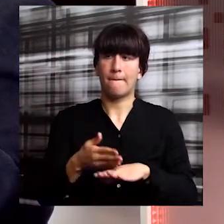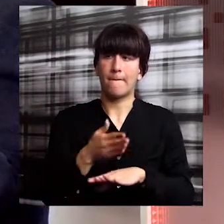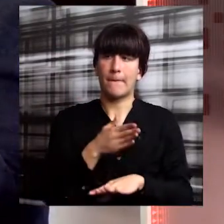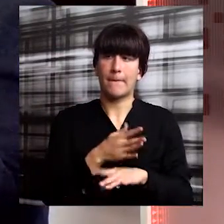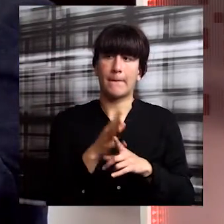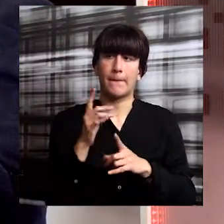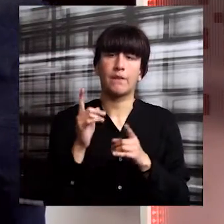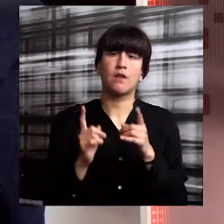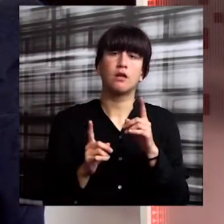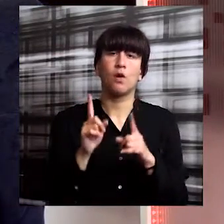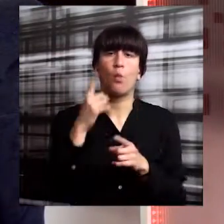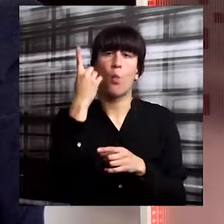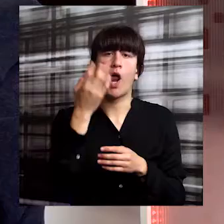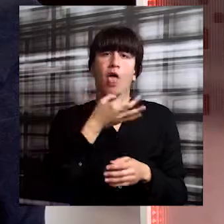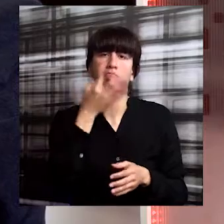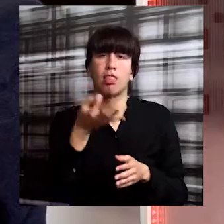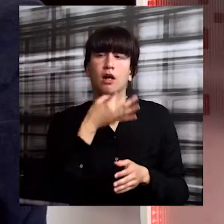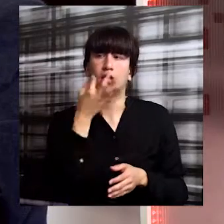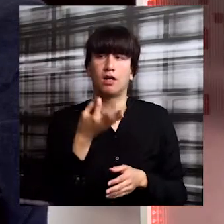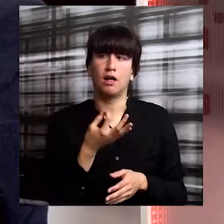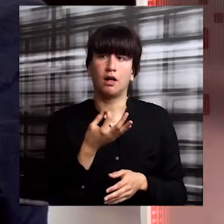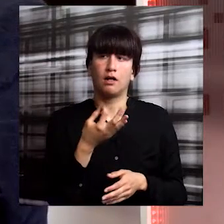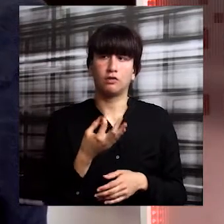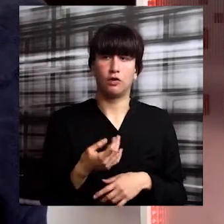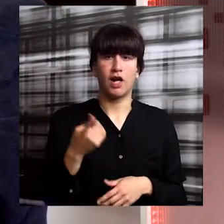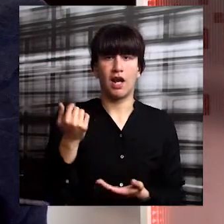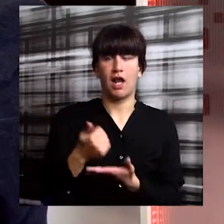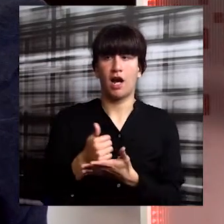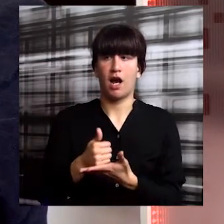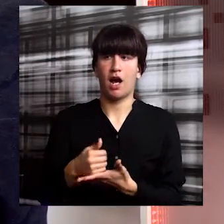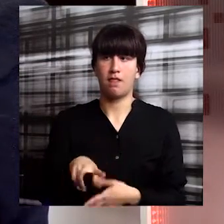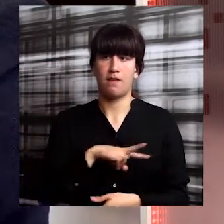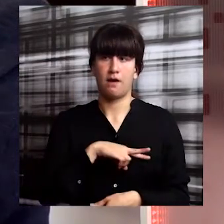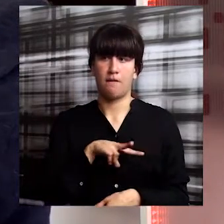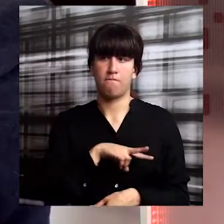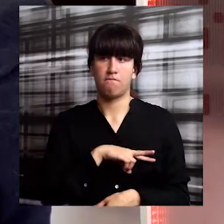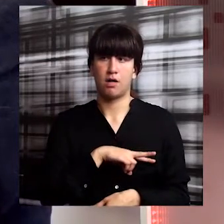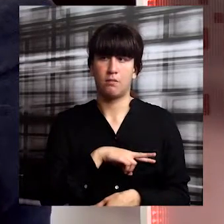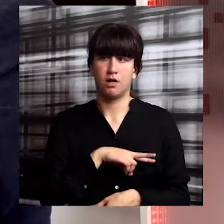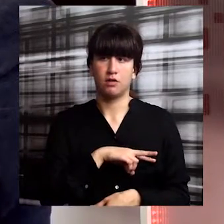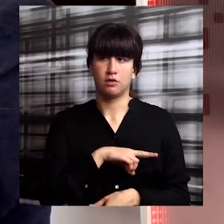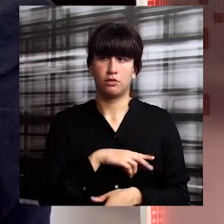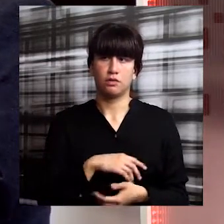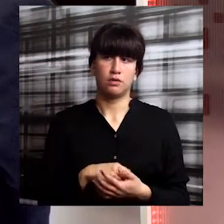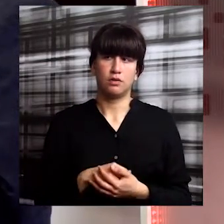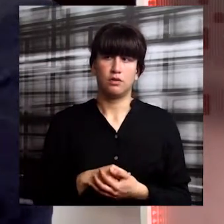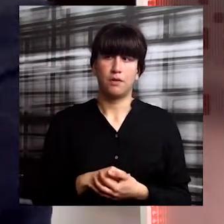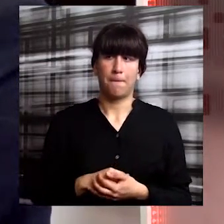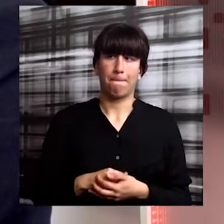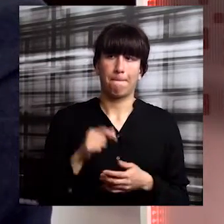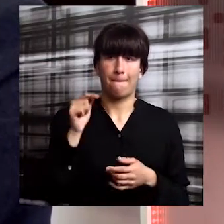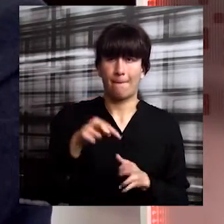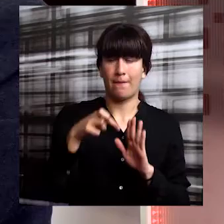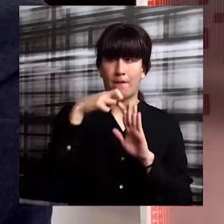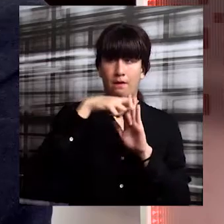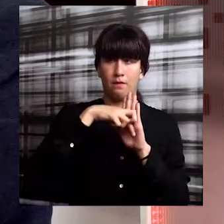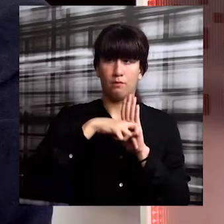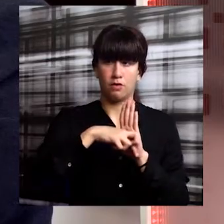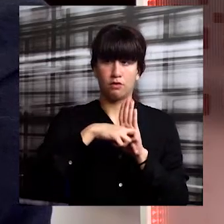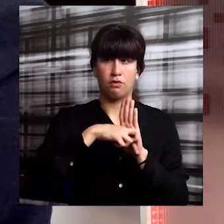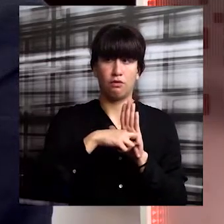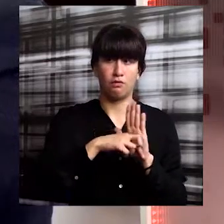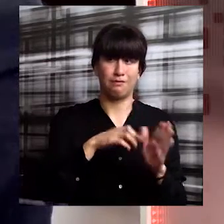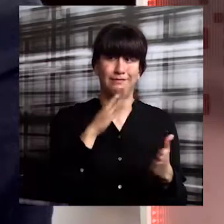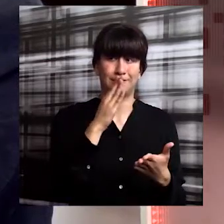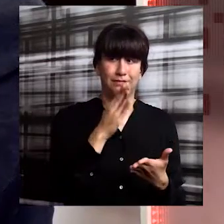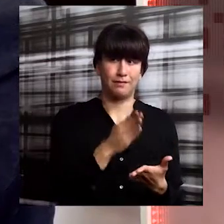Ante algunas declaraciones del presidente de la empresa Puerto Valparaíso, que nos deja claro que si este proyecto definitivamente